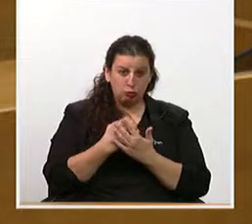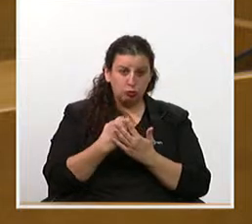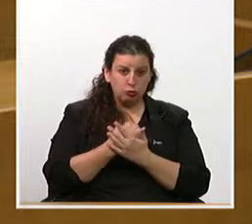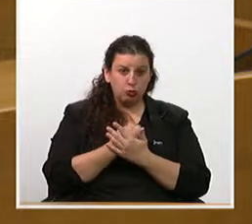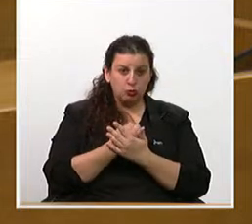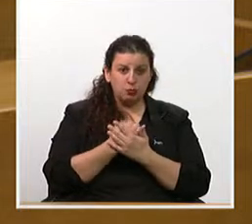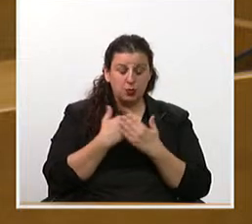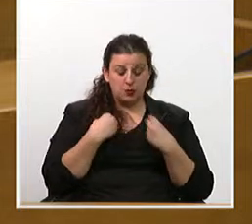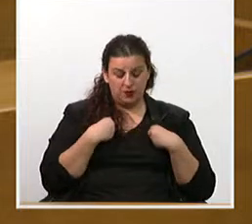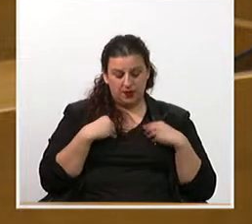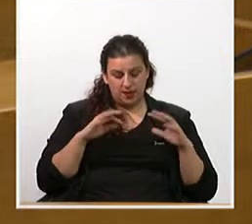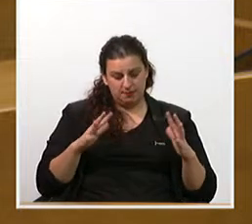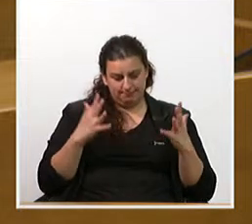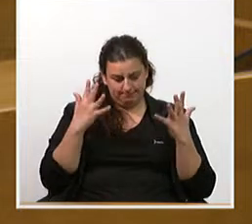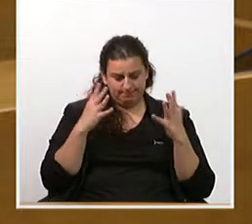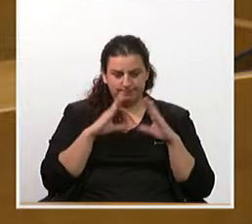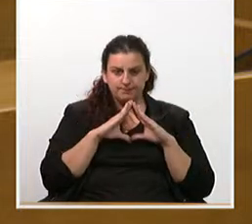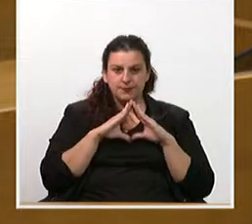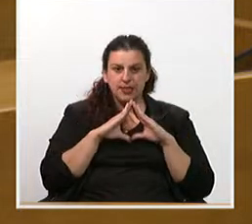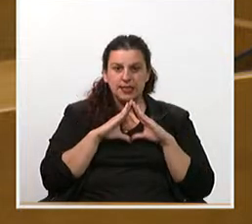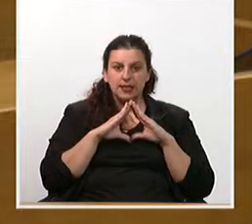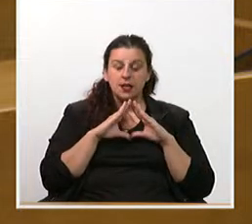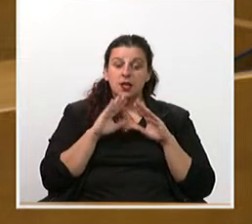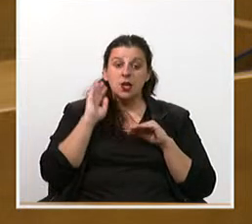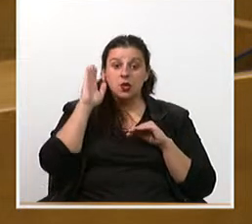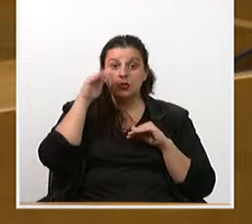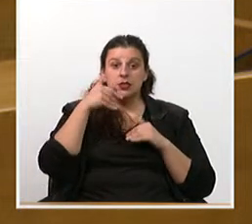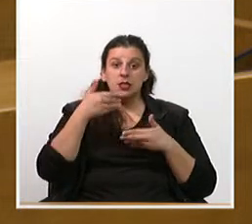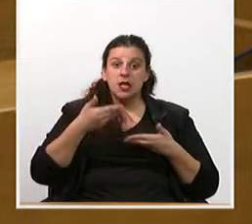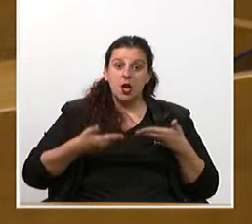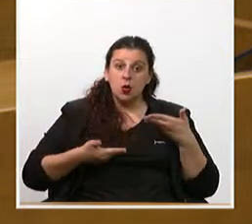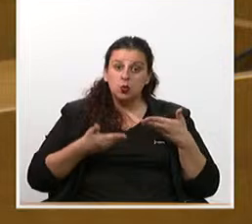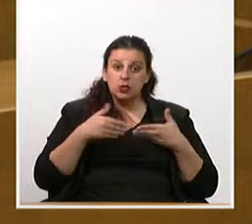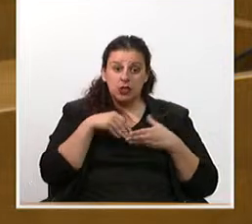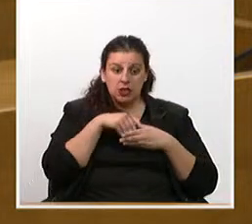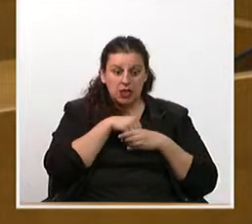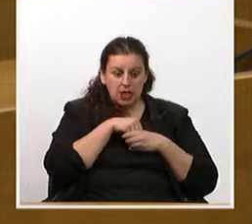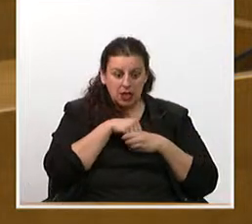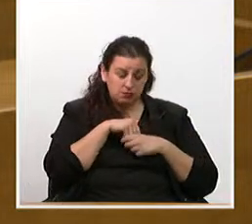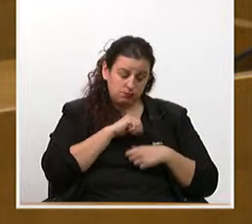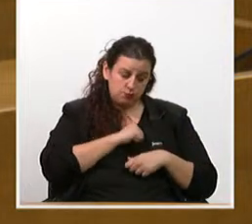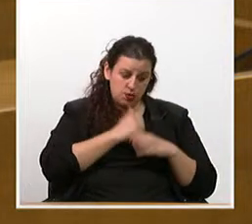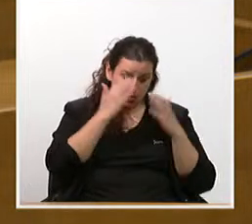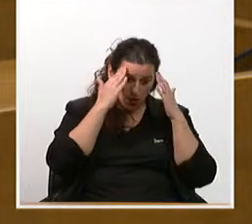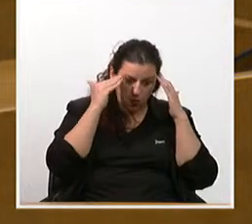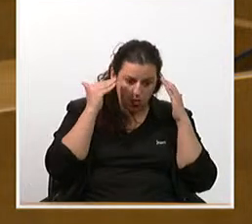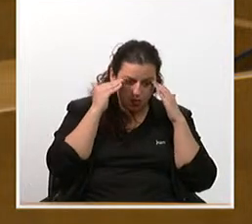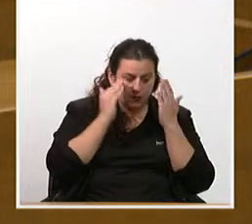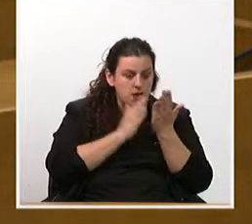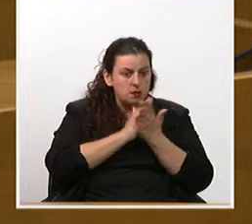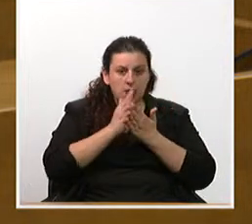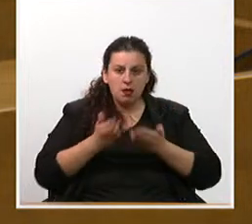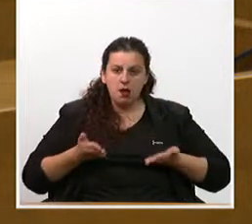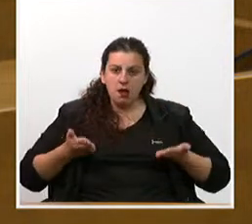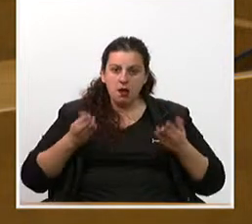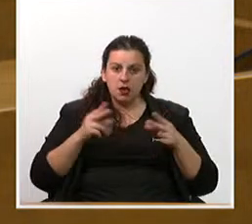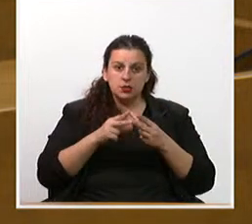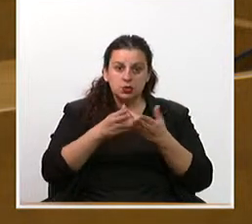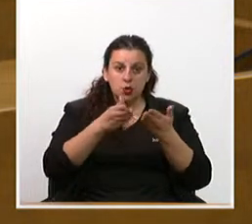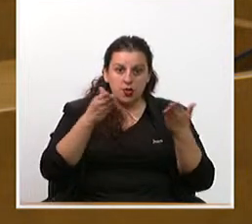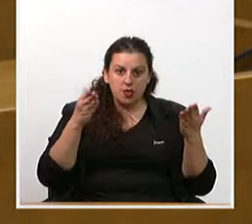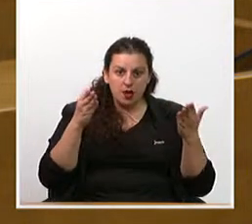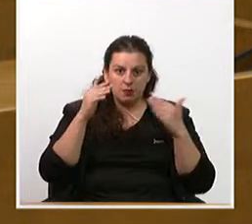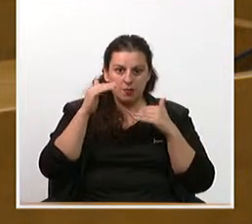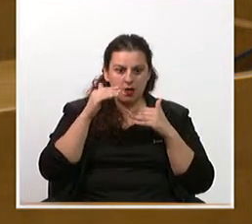Dios la vida la consellería de Justicia interior ha puesto todos sus medios a disposición de la sociedad para prestar la asistencia